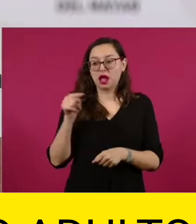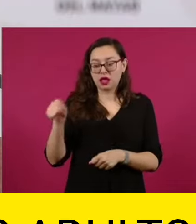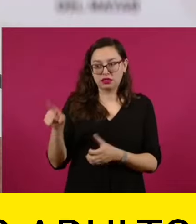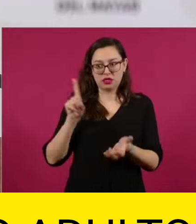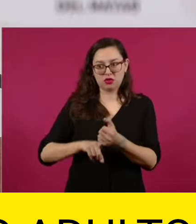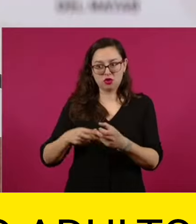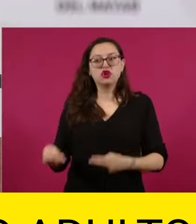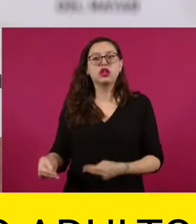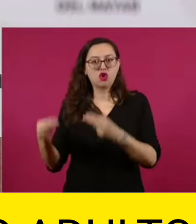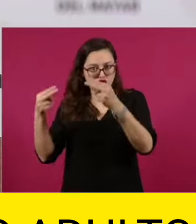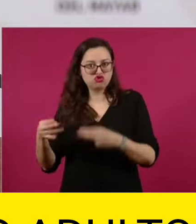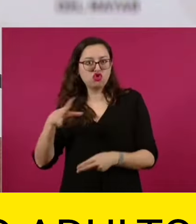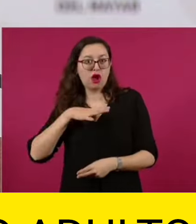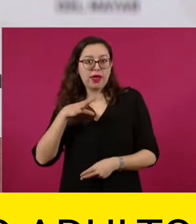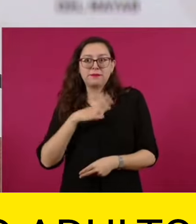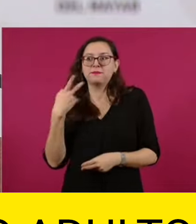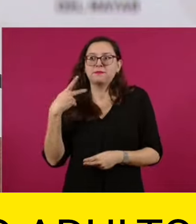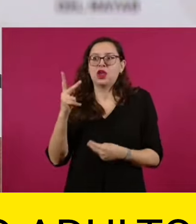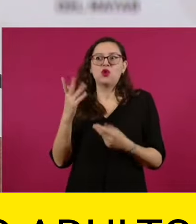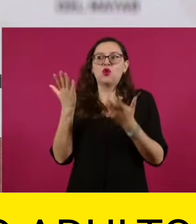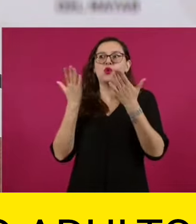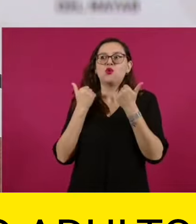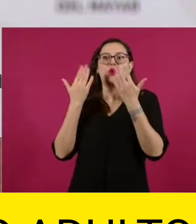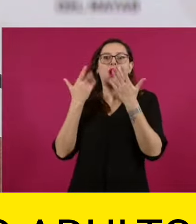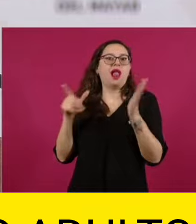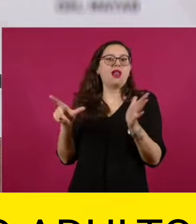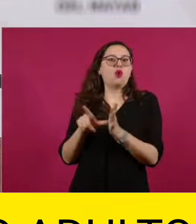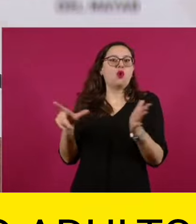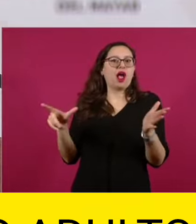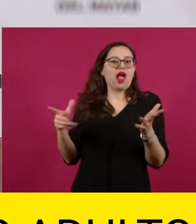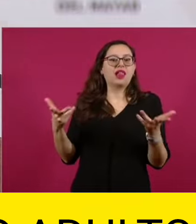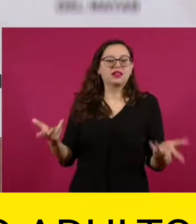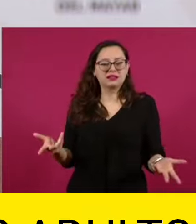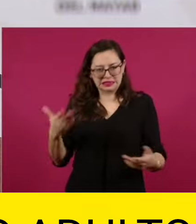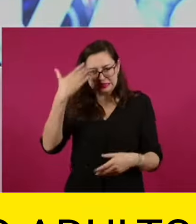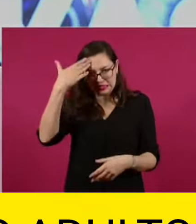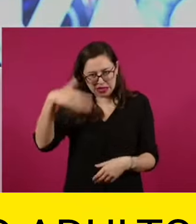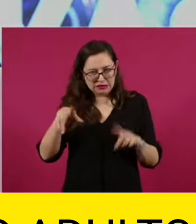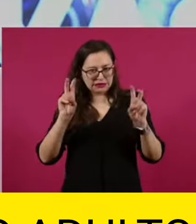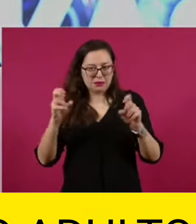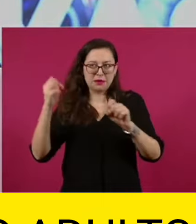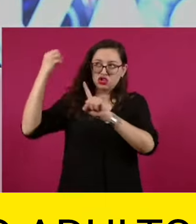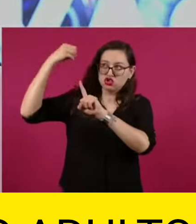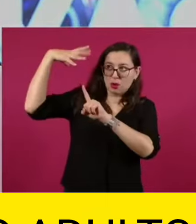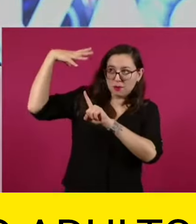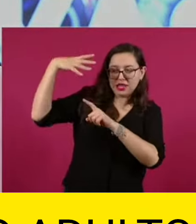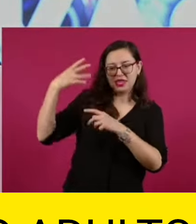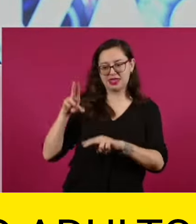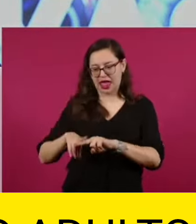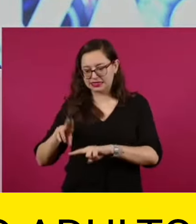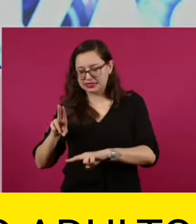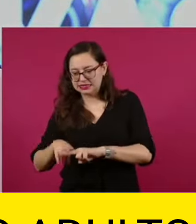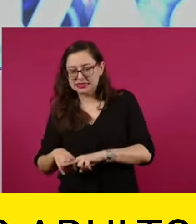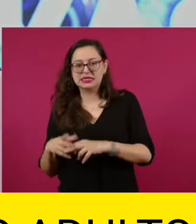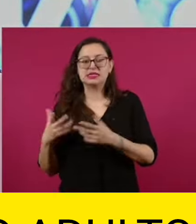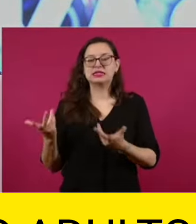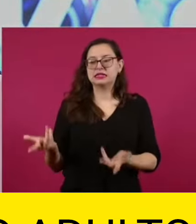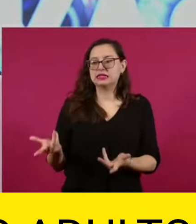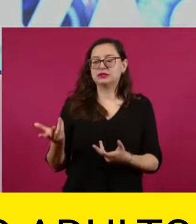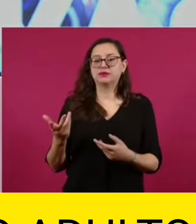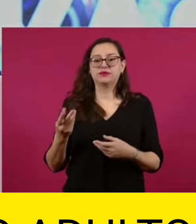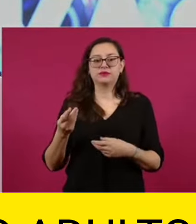económica fundamental, quienes le acercan a uno las sombrillas, las sillas, la comida, la bebida, que dan masajes, las señoras